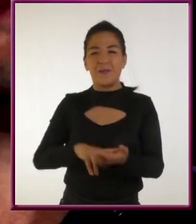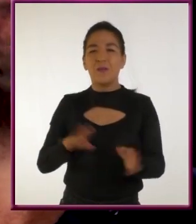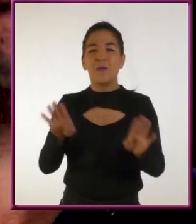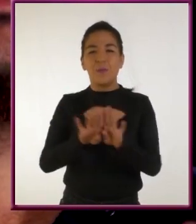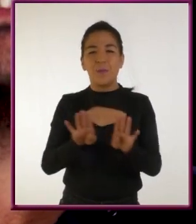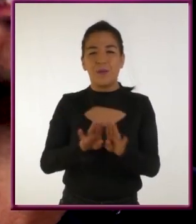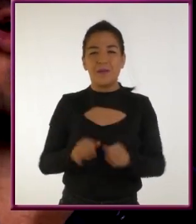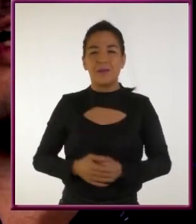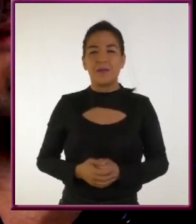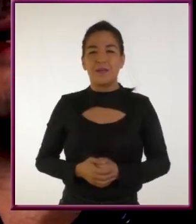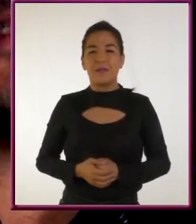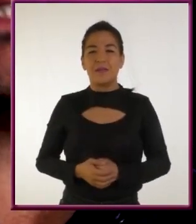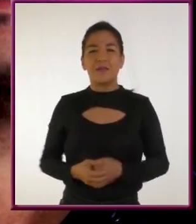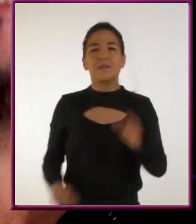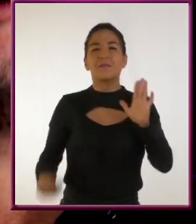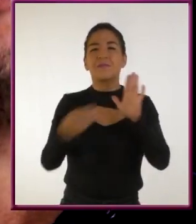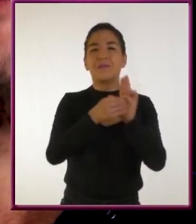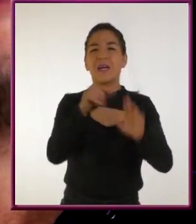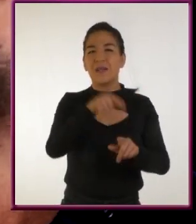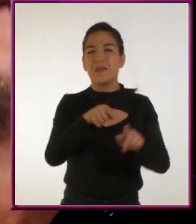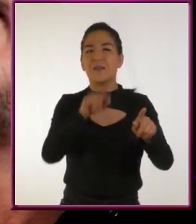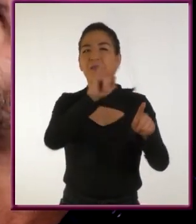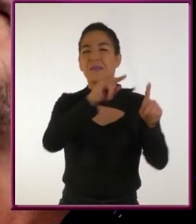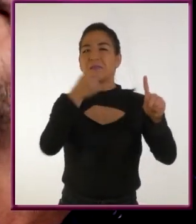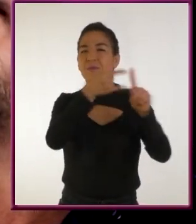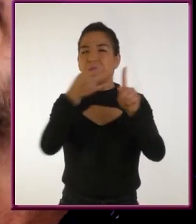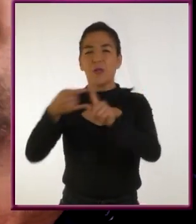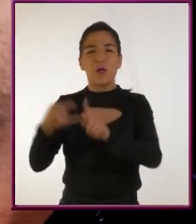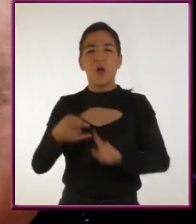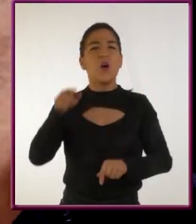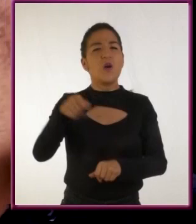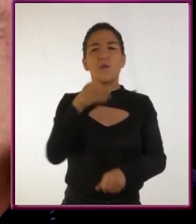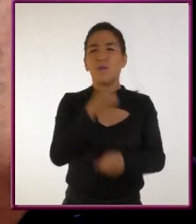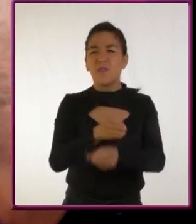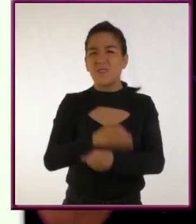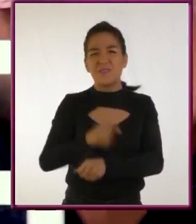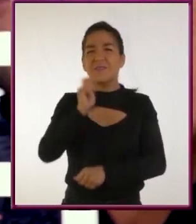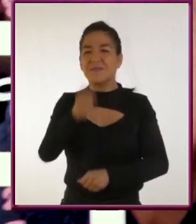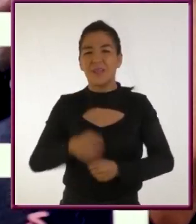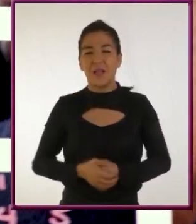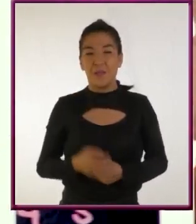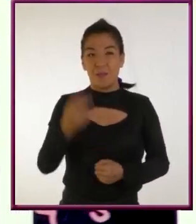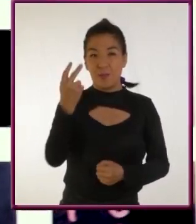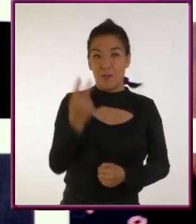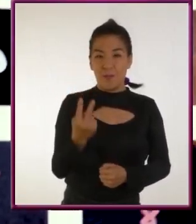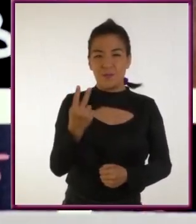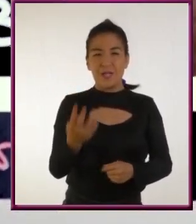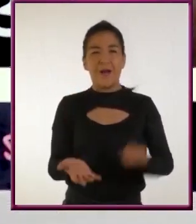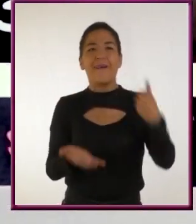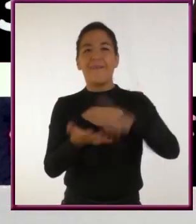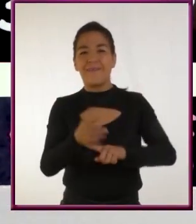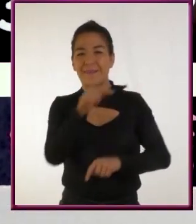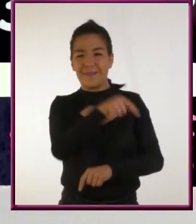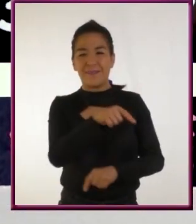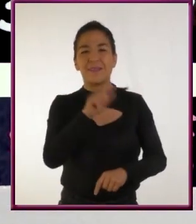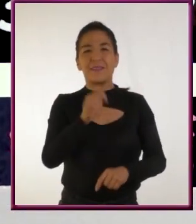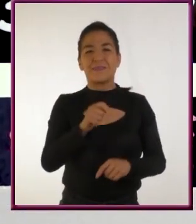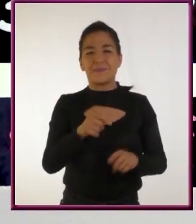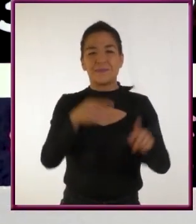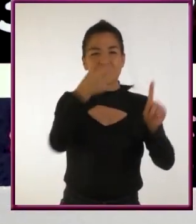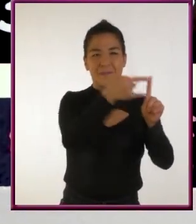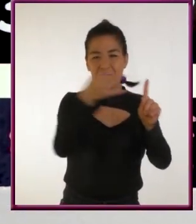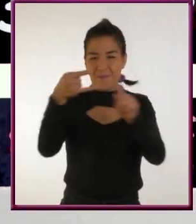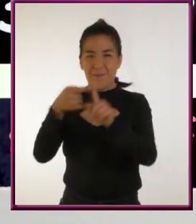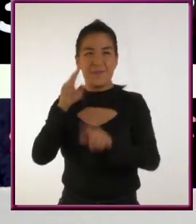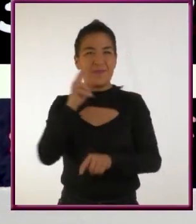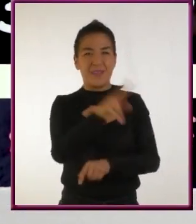valor que debe obligatoriamente ser colocado en una región. En este caso particular, el 2, que aparece en estas